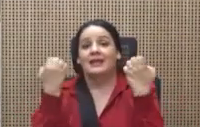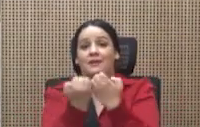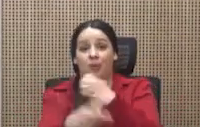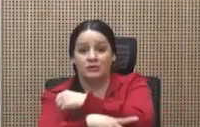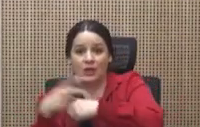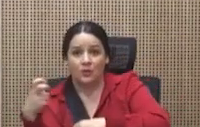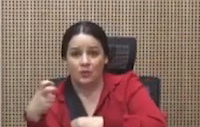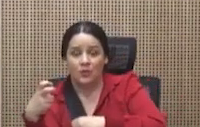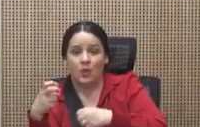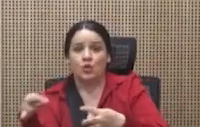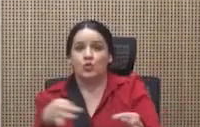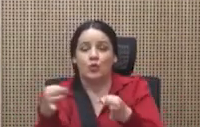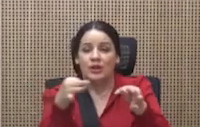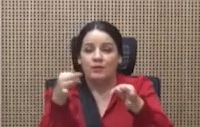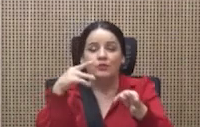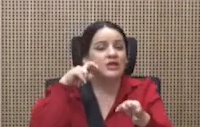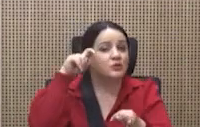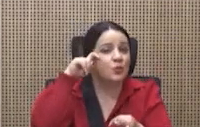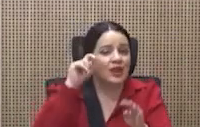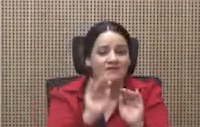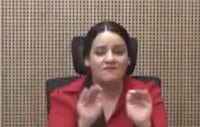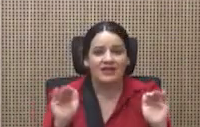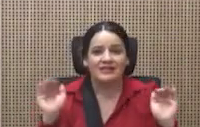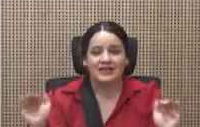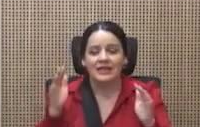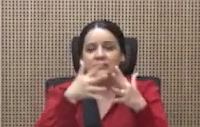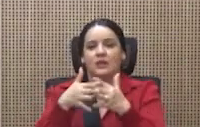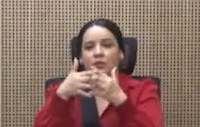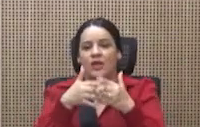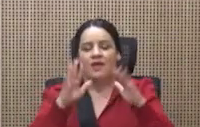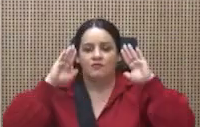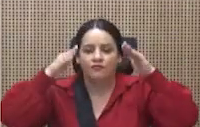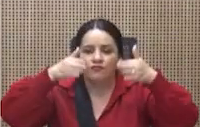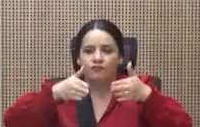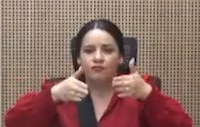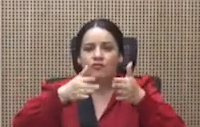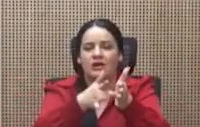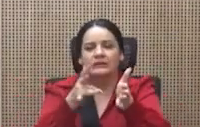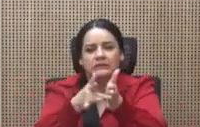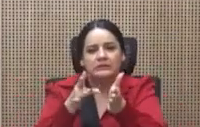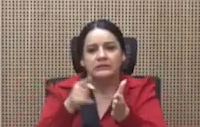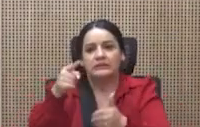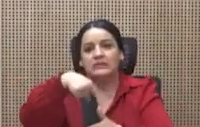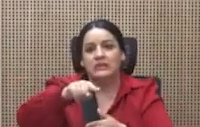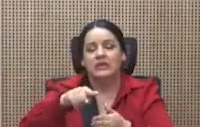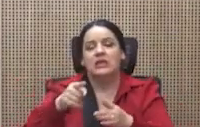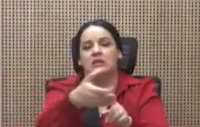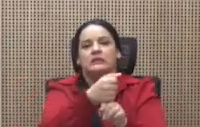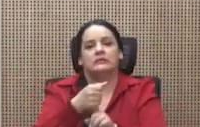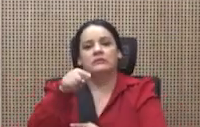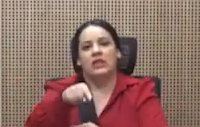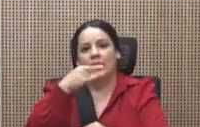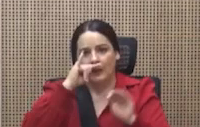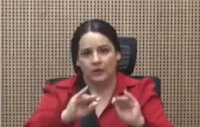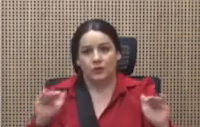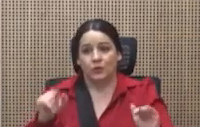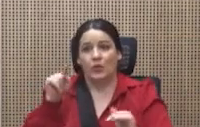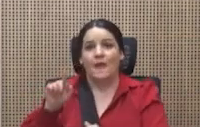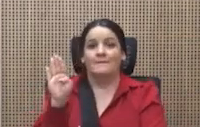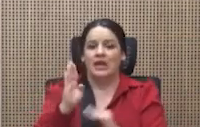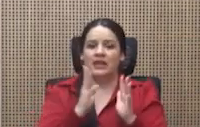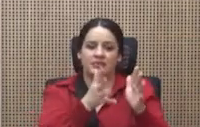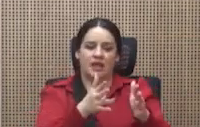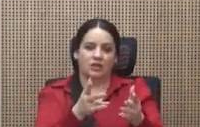infantil de los Estados Unidos enfocado en Casos de explotación y trata de niños valar deja su puesto como agente federal